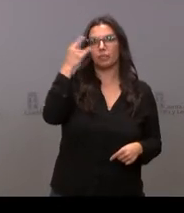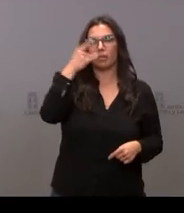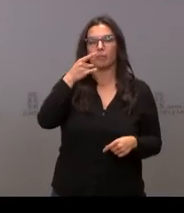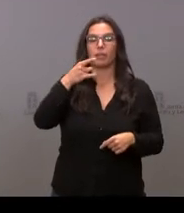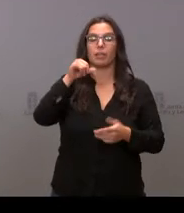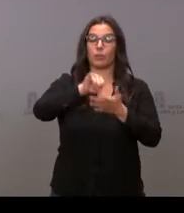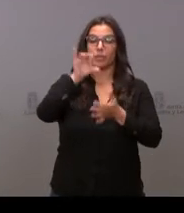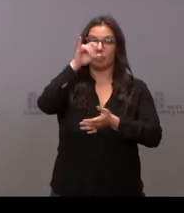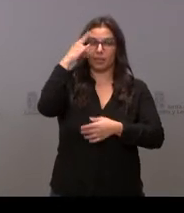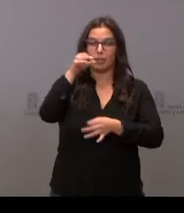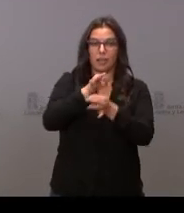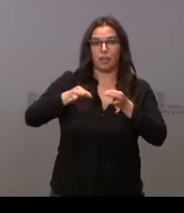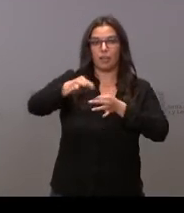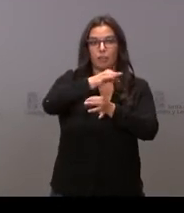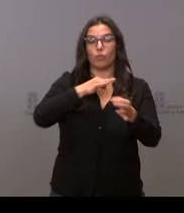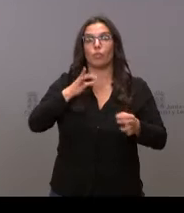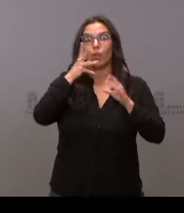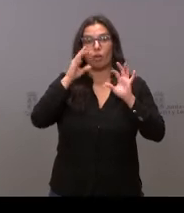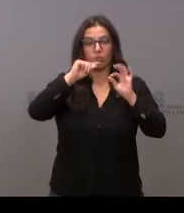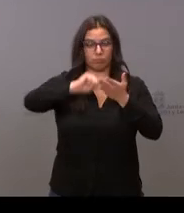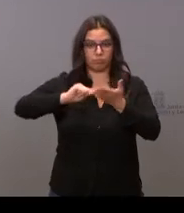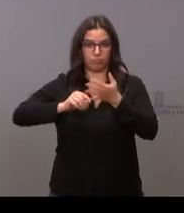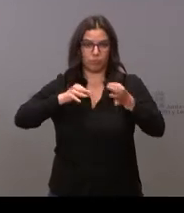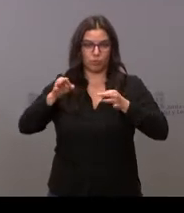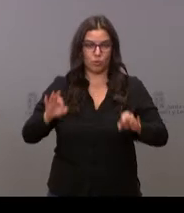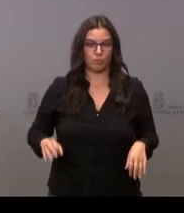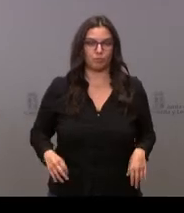se va a proceder a la firma del protocolo